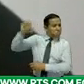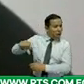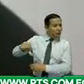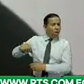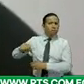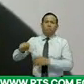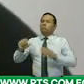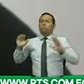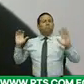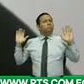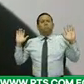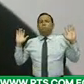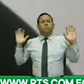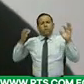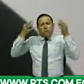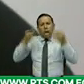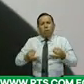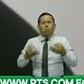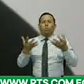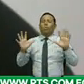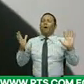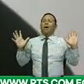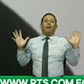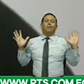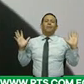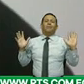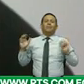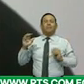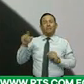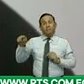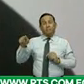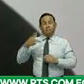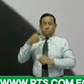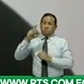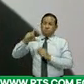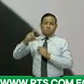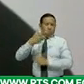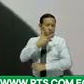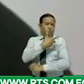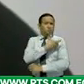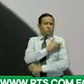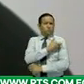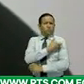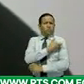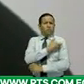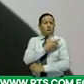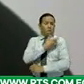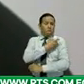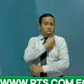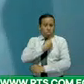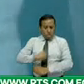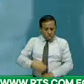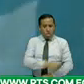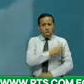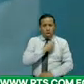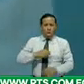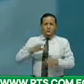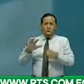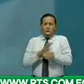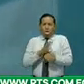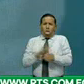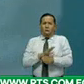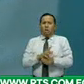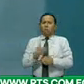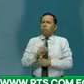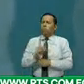vacuna AstraZeneca de Oxford y la producción de coágulos a nivel del organismo. Y sostiene que en